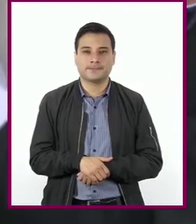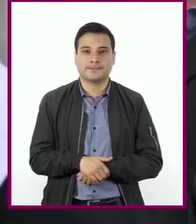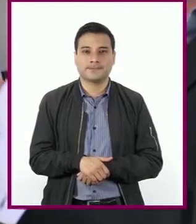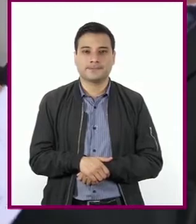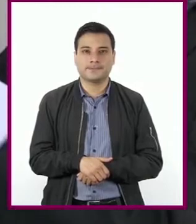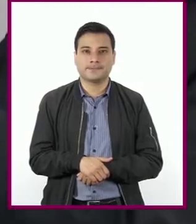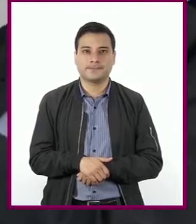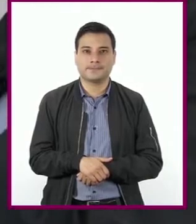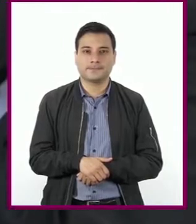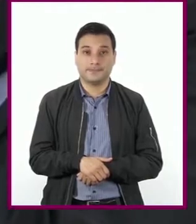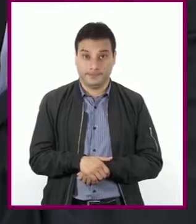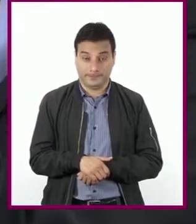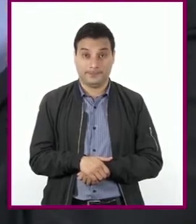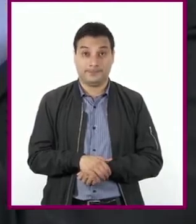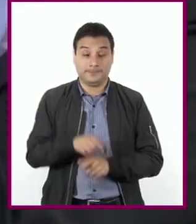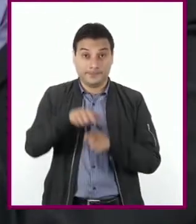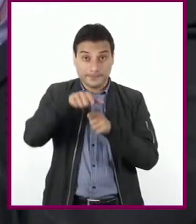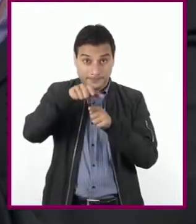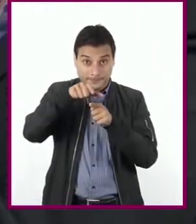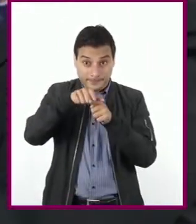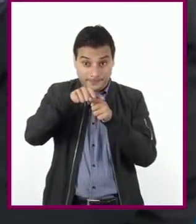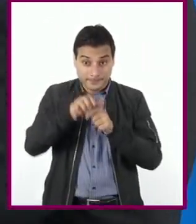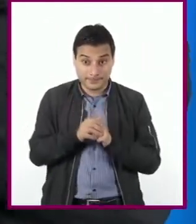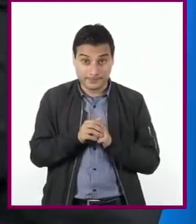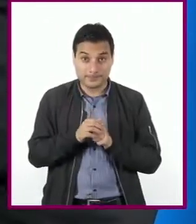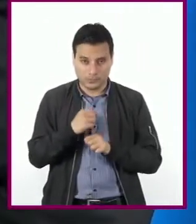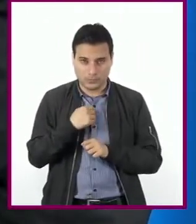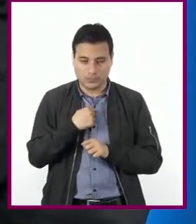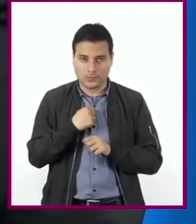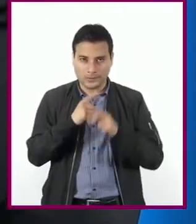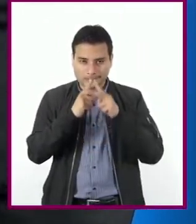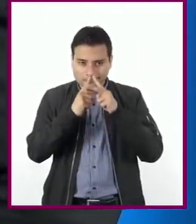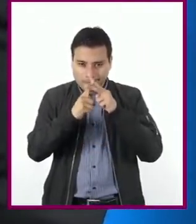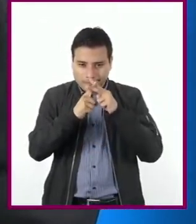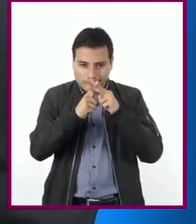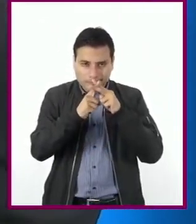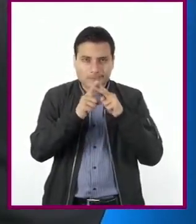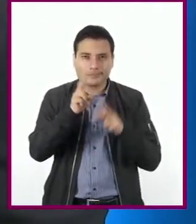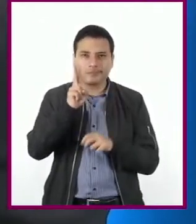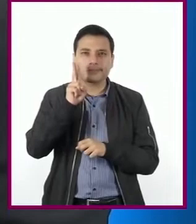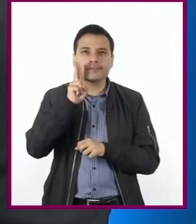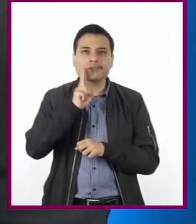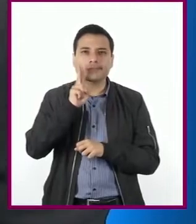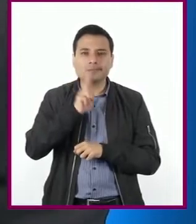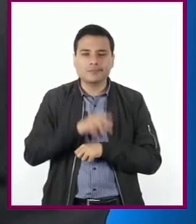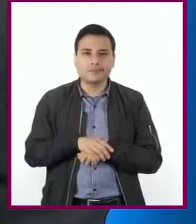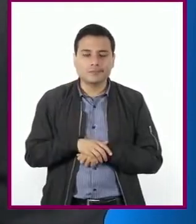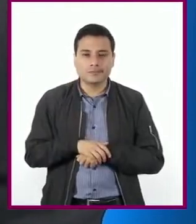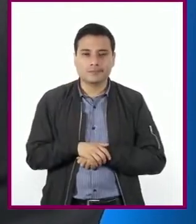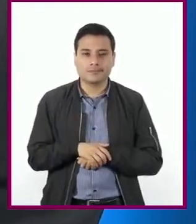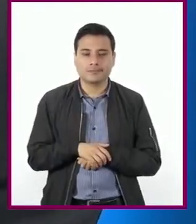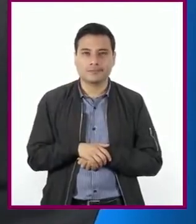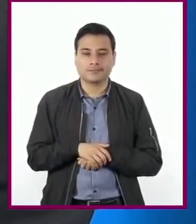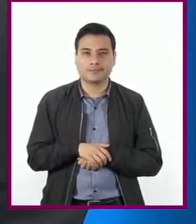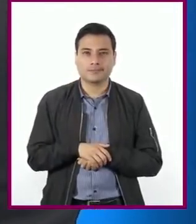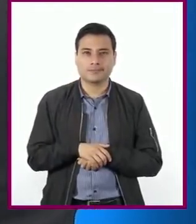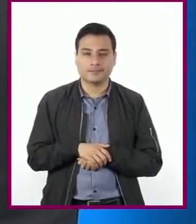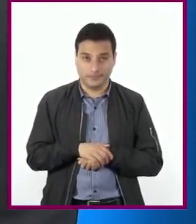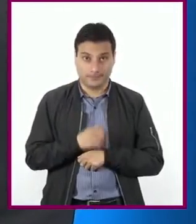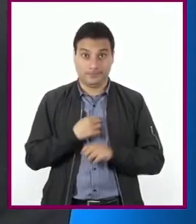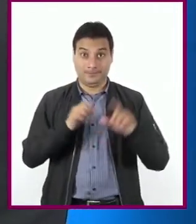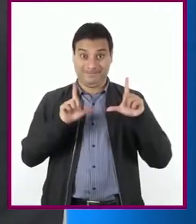Tomo el transportador y tomando como referencia la línea intermedia, la comparo con la línea de mi eje. Lo